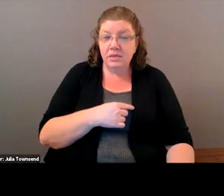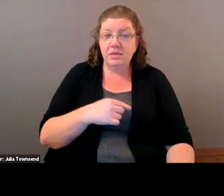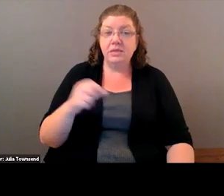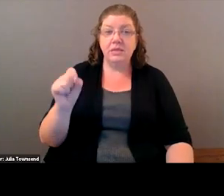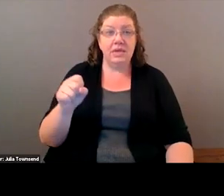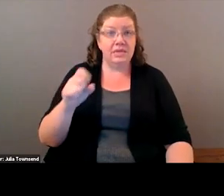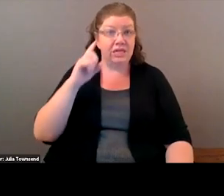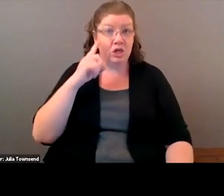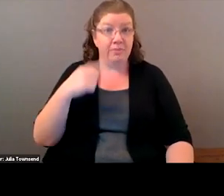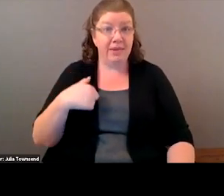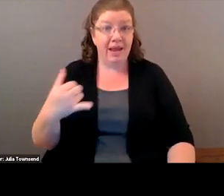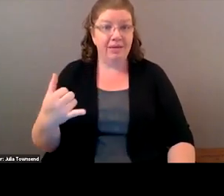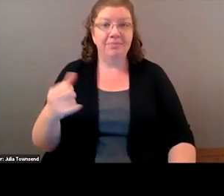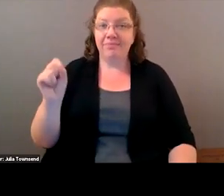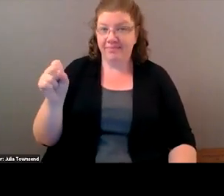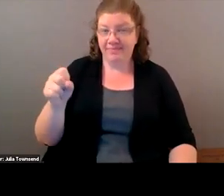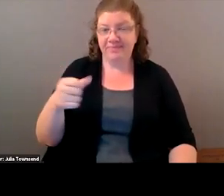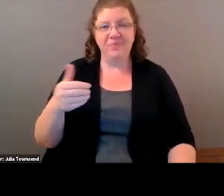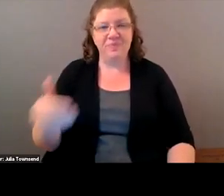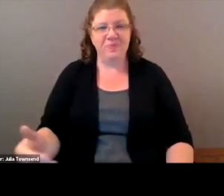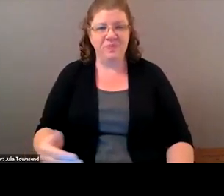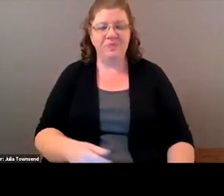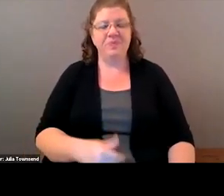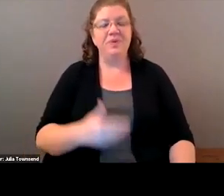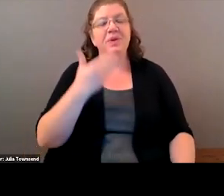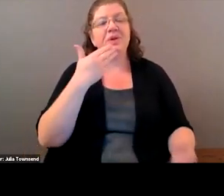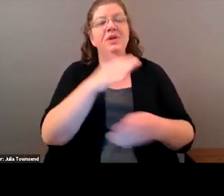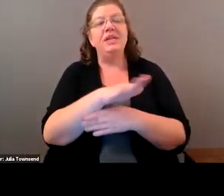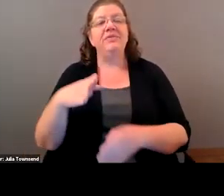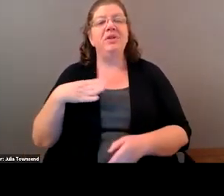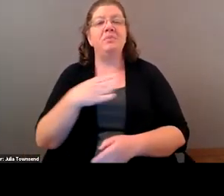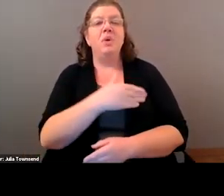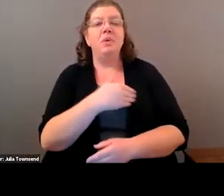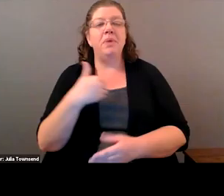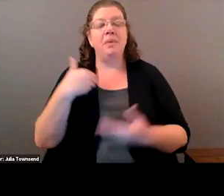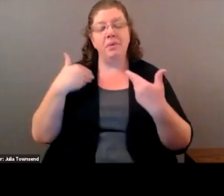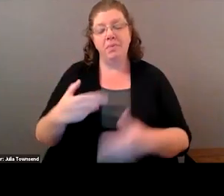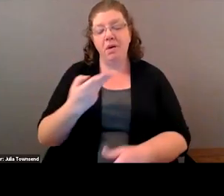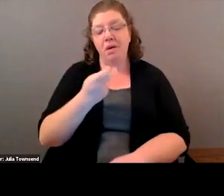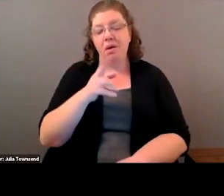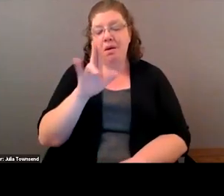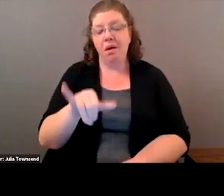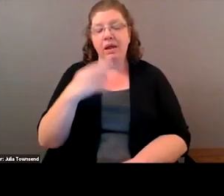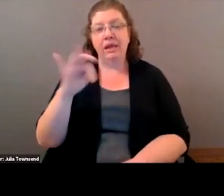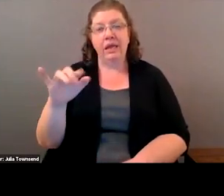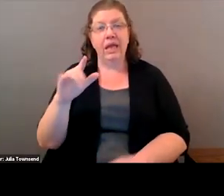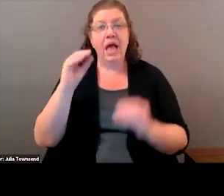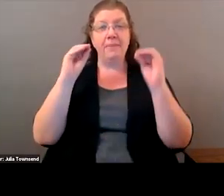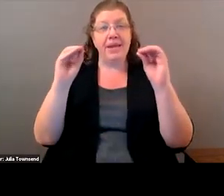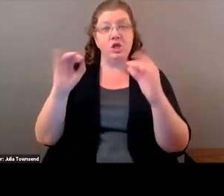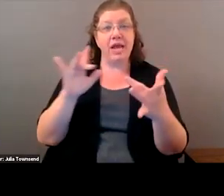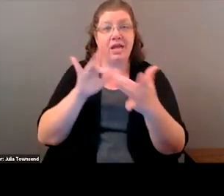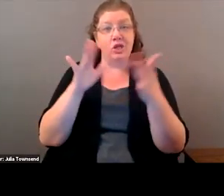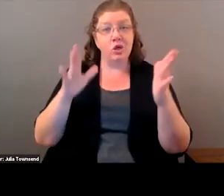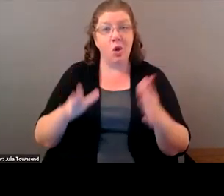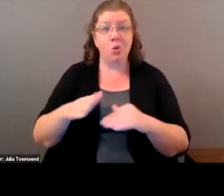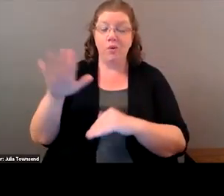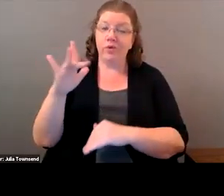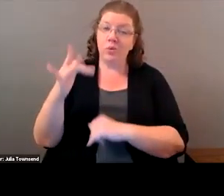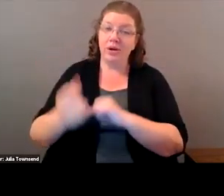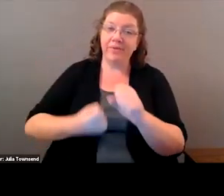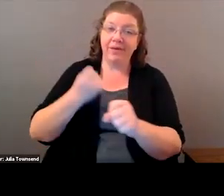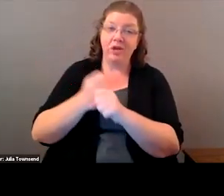si me pueden escuchar ahora sí adelante buenas noches miembros del consejo yo soy yo digo soy una consultora